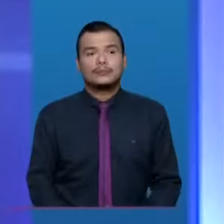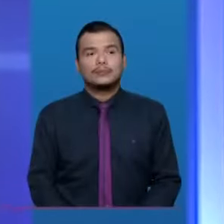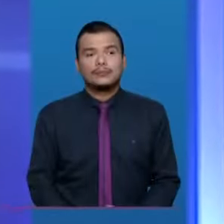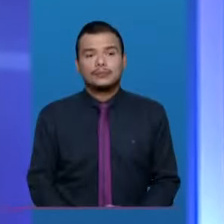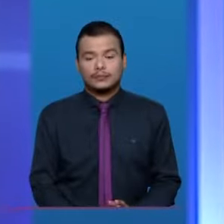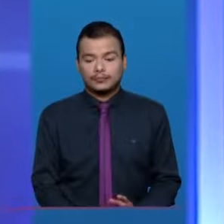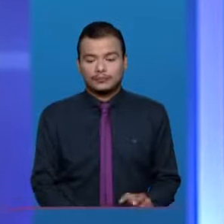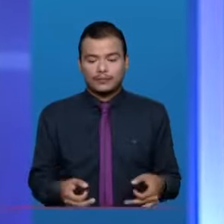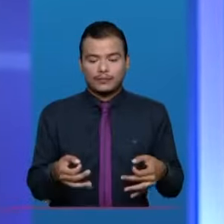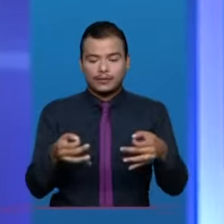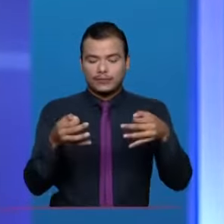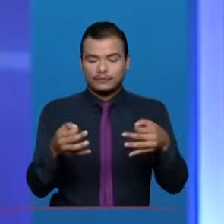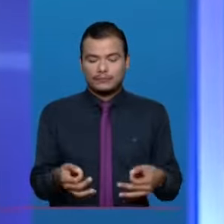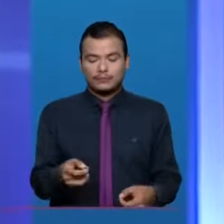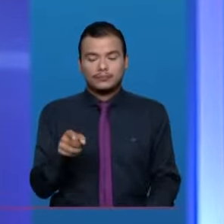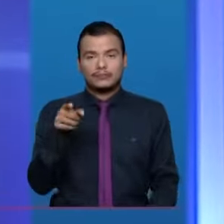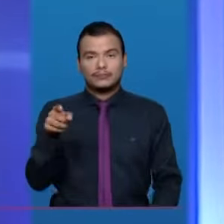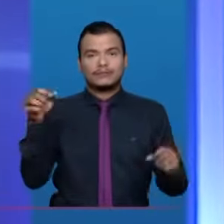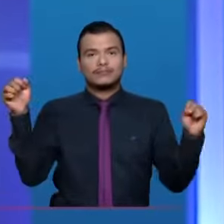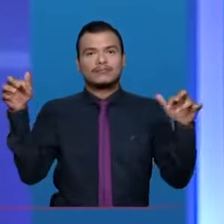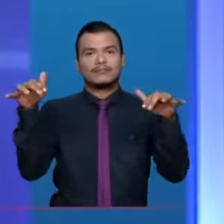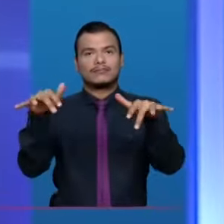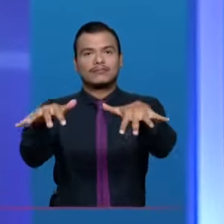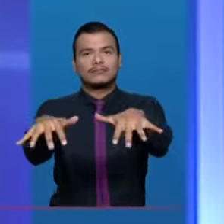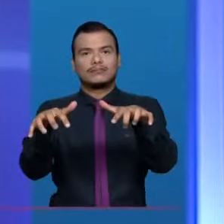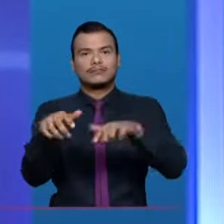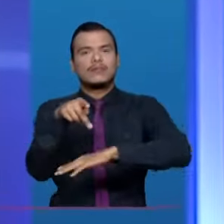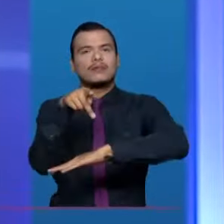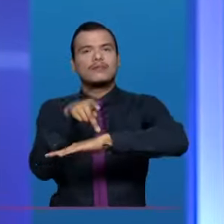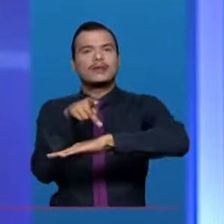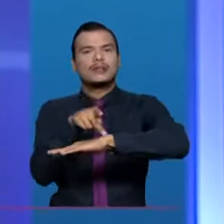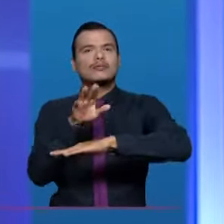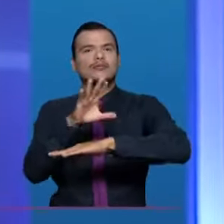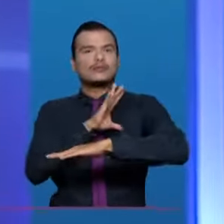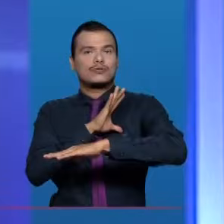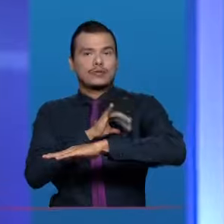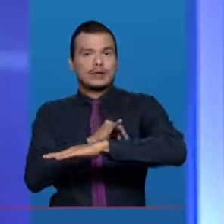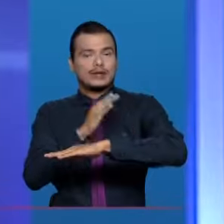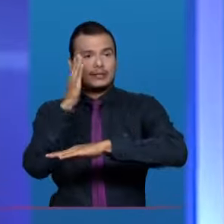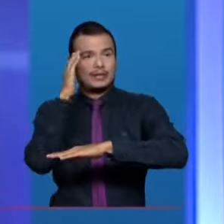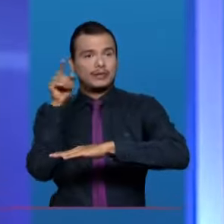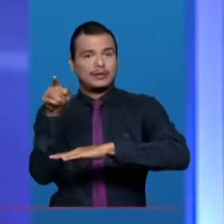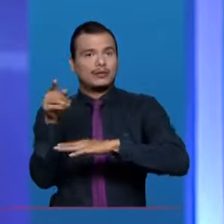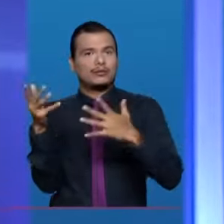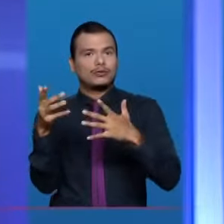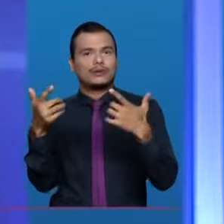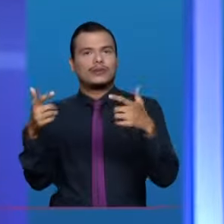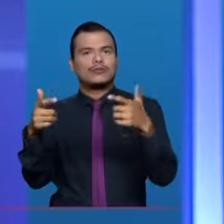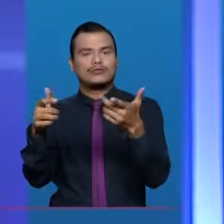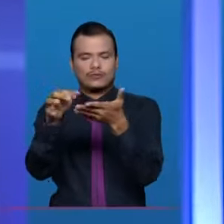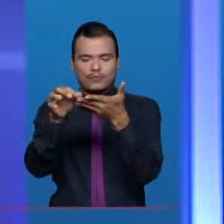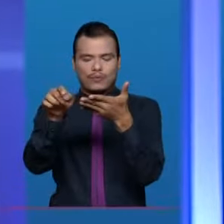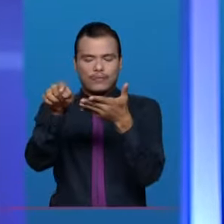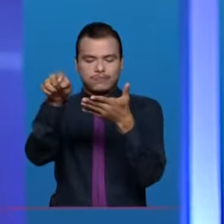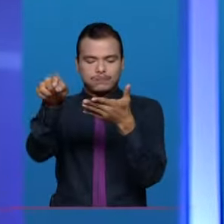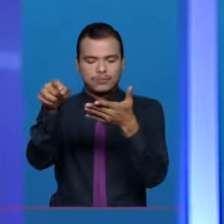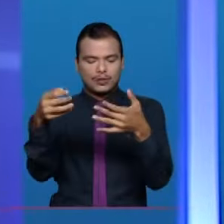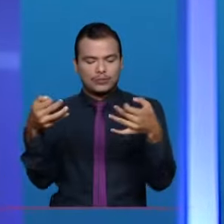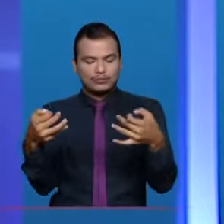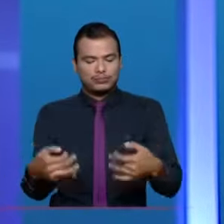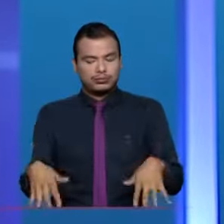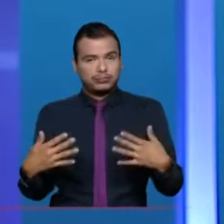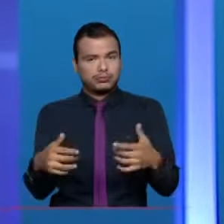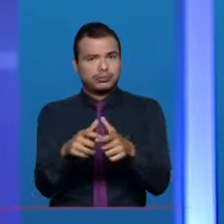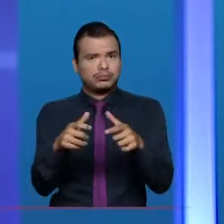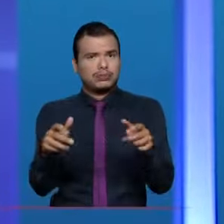A esta hora se lleva a cabo la Convención Pentecostal Unida de Colombia, que es en el Coliseo del Pueblo, en Cali, que reúne a